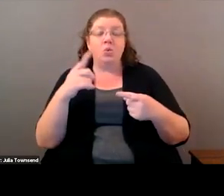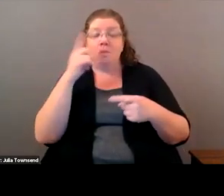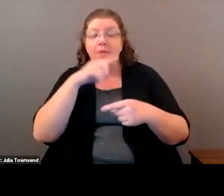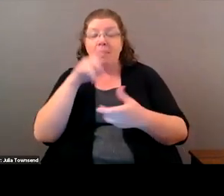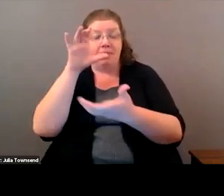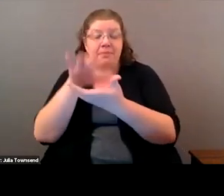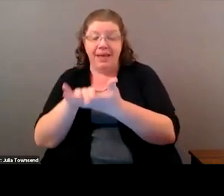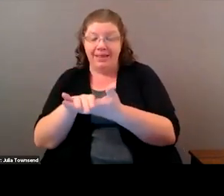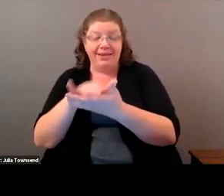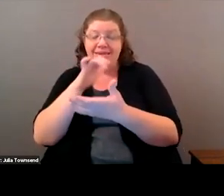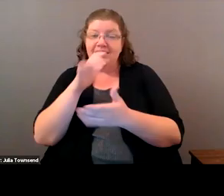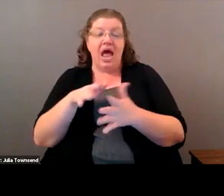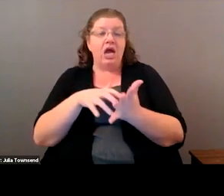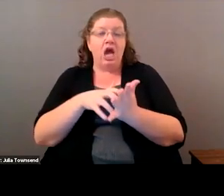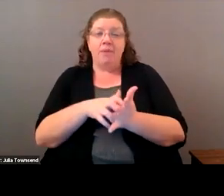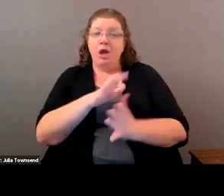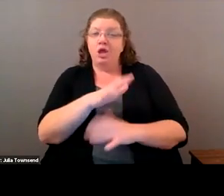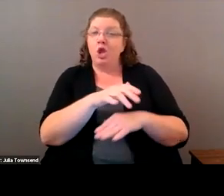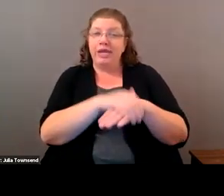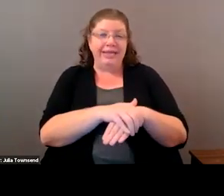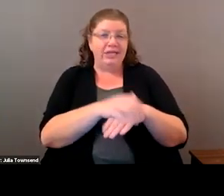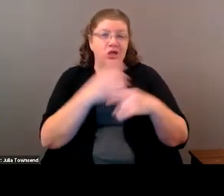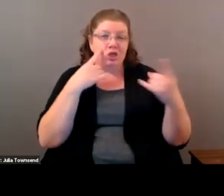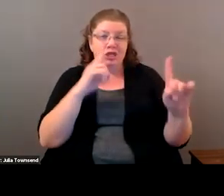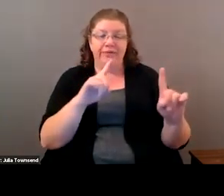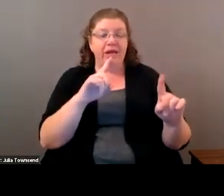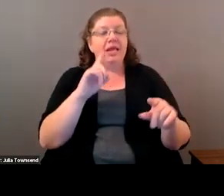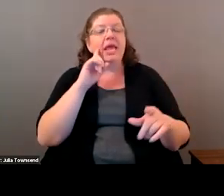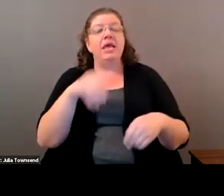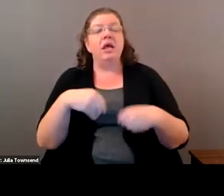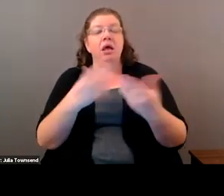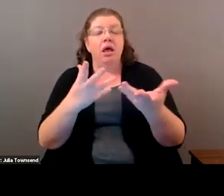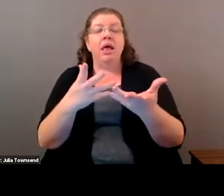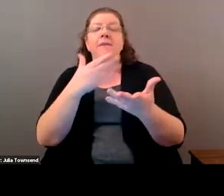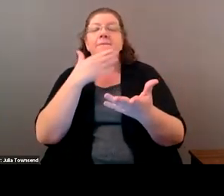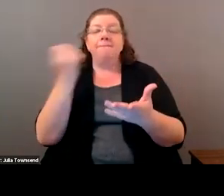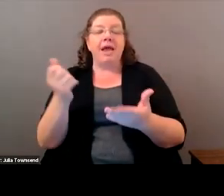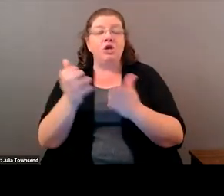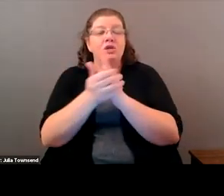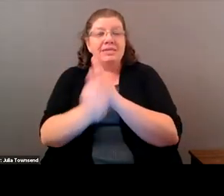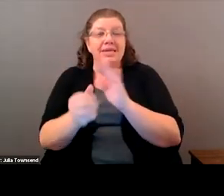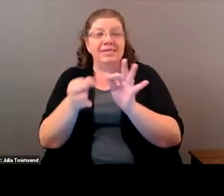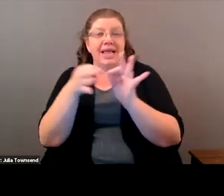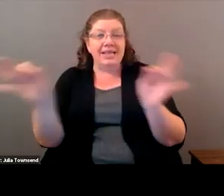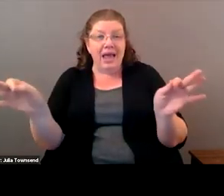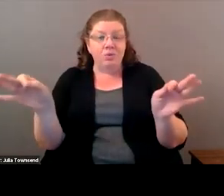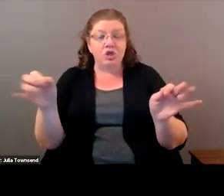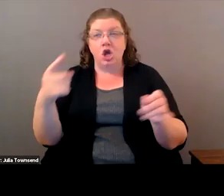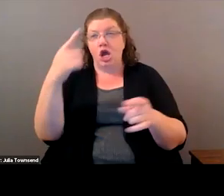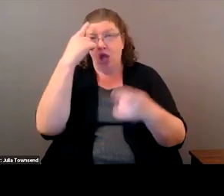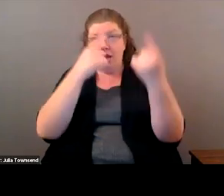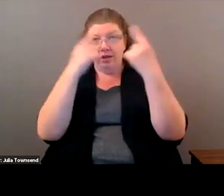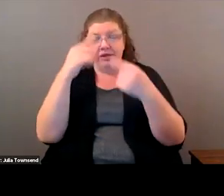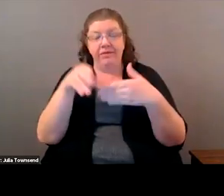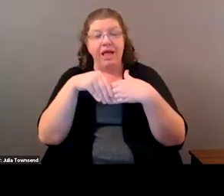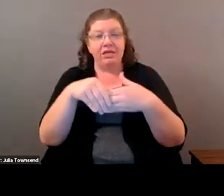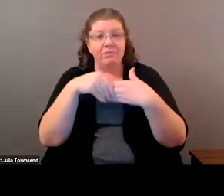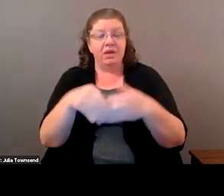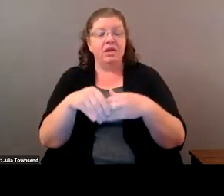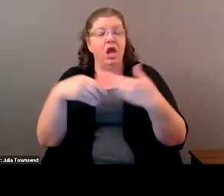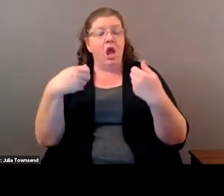compromete el aprender el inglés si no esto les beneficia y les ayuda a cognitivamente y les abre